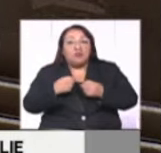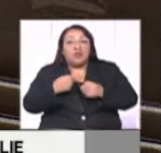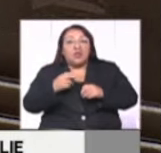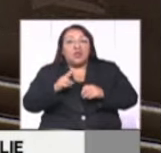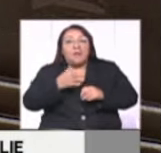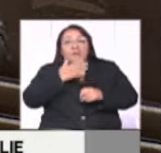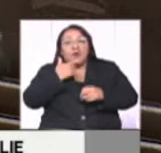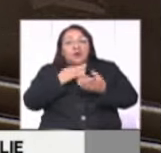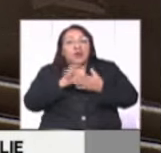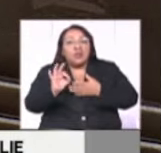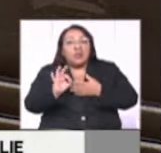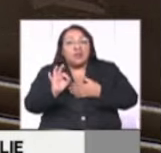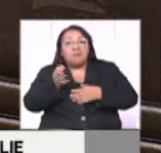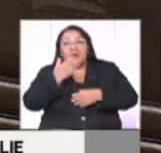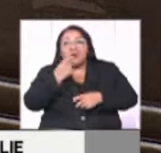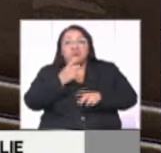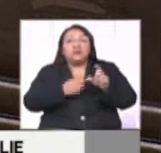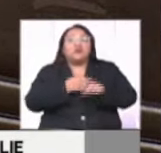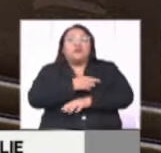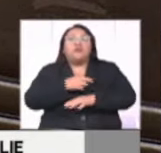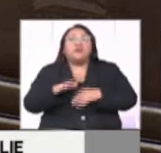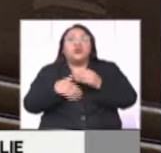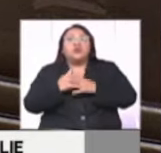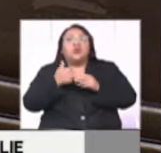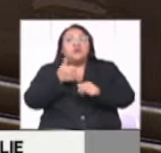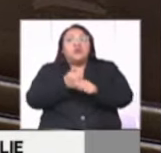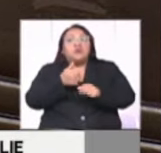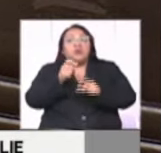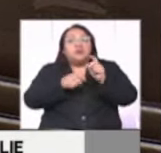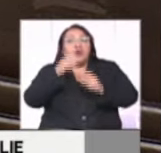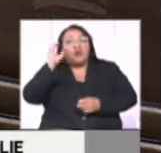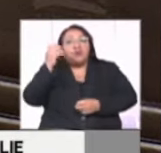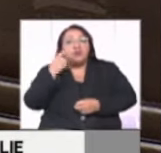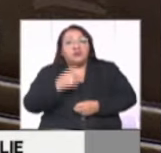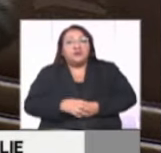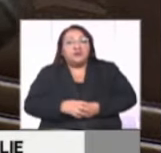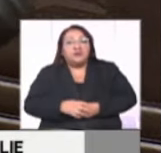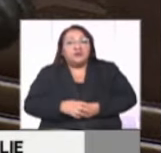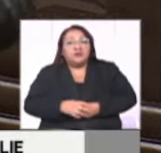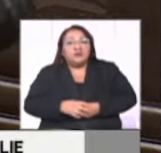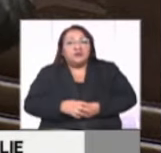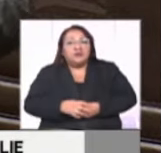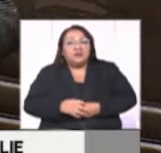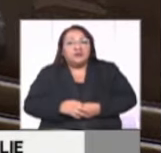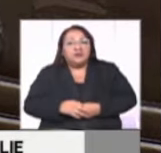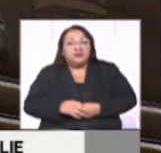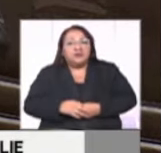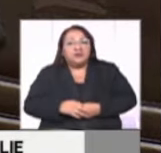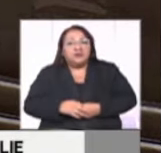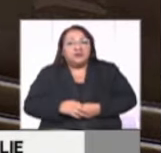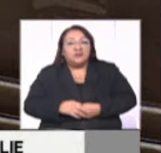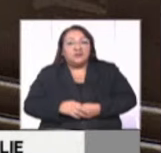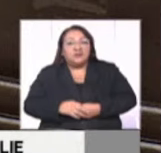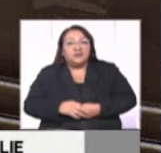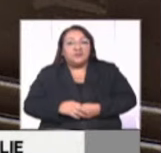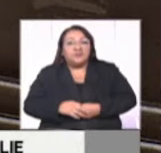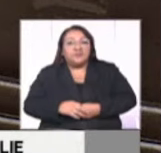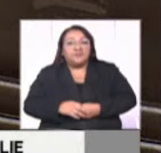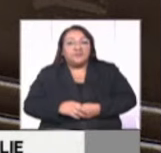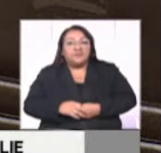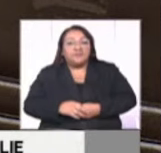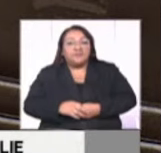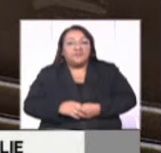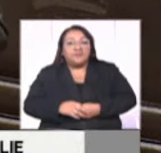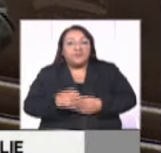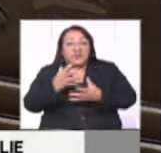mejor calidad, mejores profesionales que los propios colombianos. Y al reducir estas cuatro